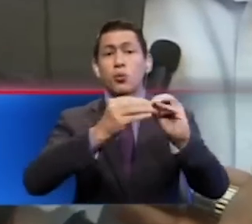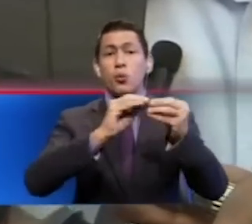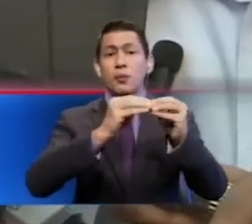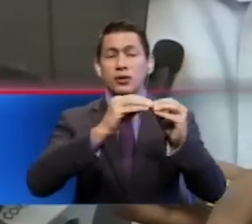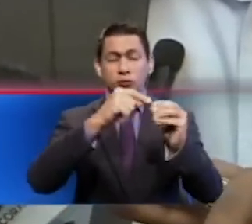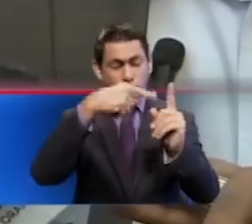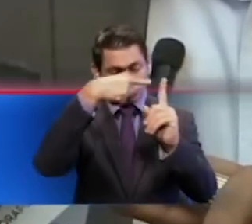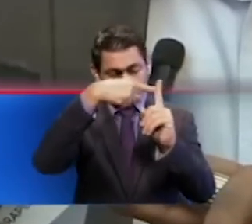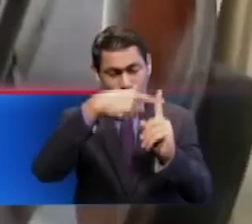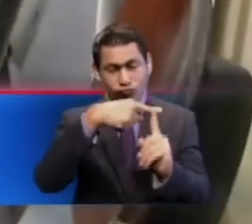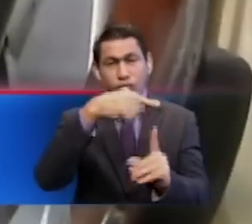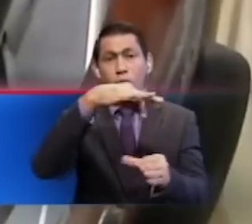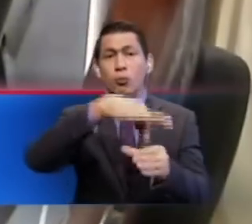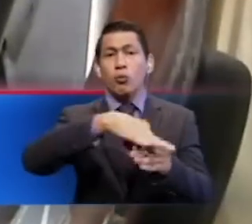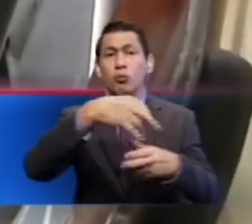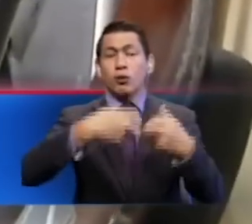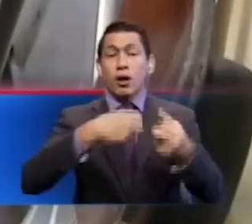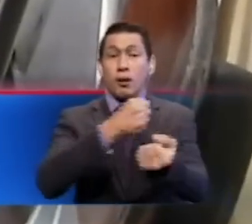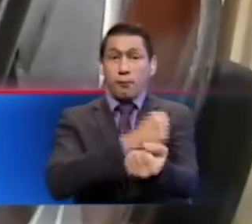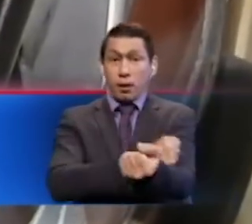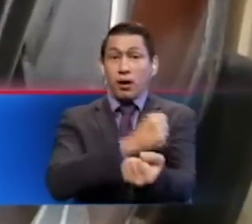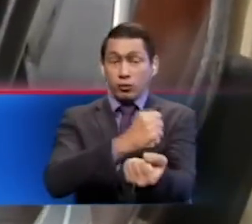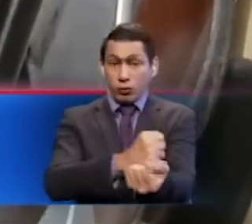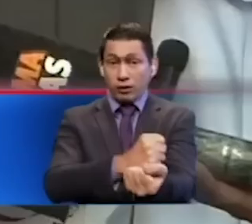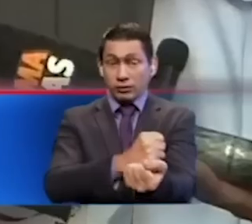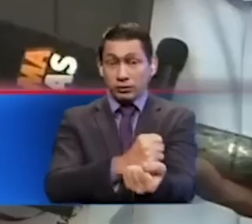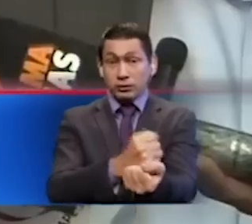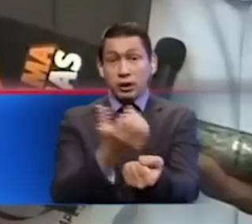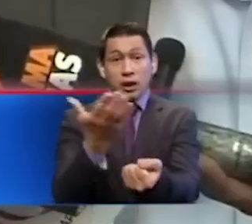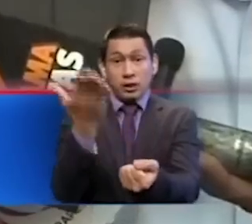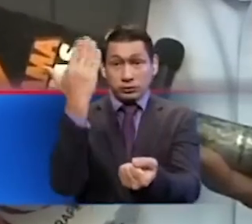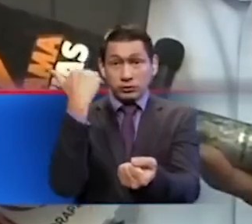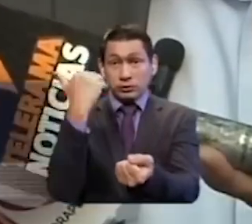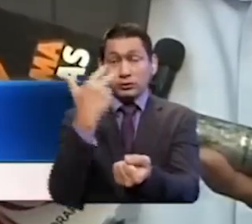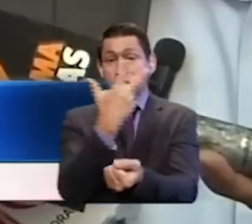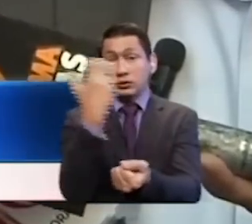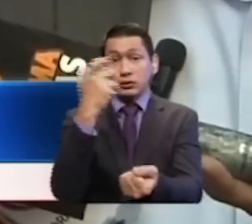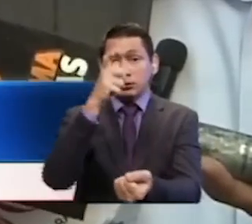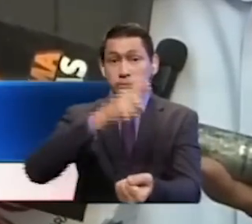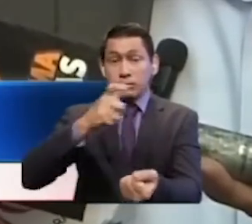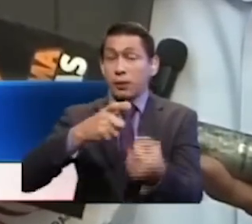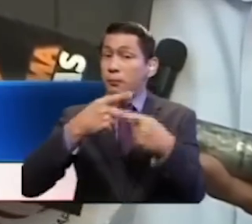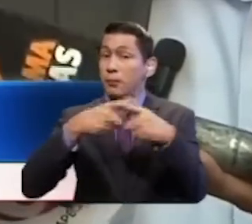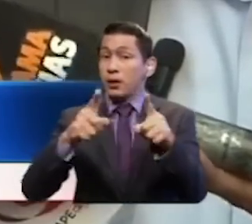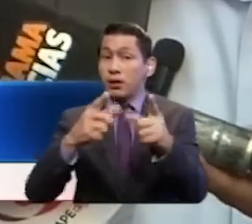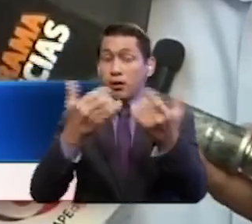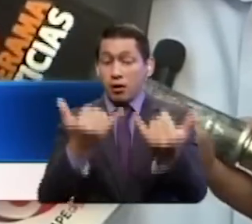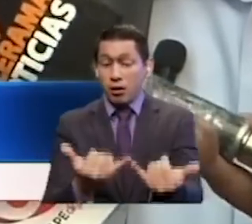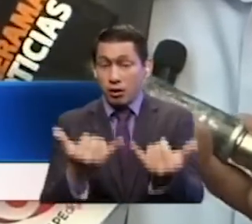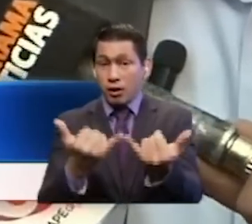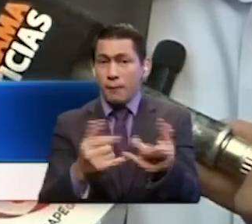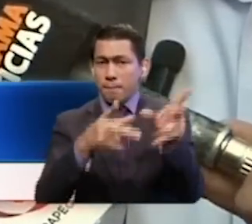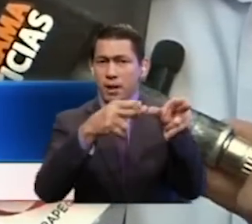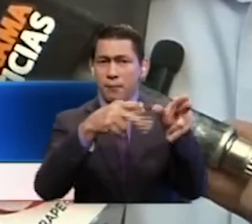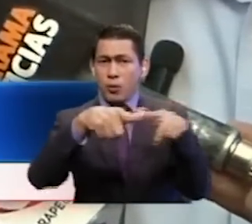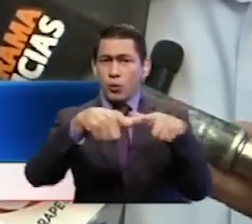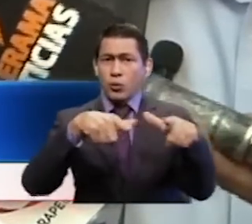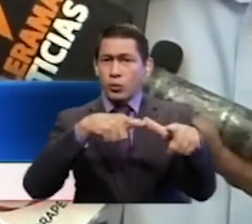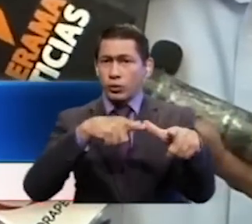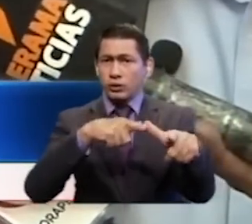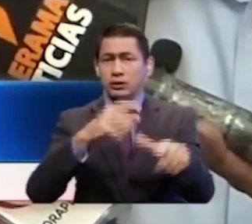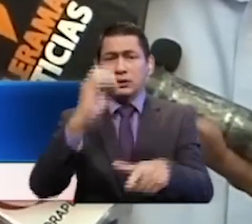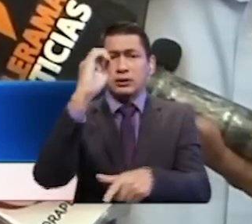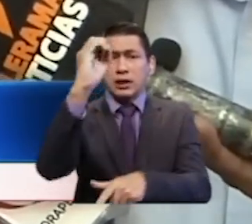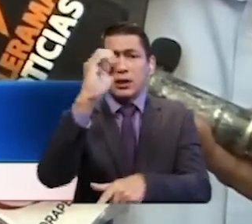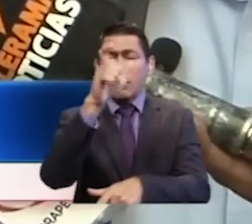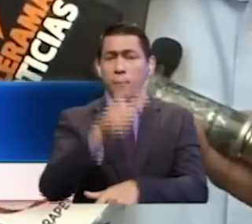Pascual, que es el caso más crítico, en un momento aparentemente votaron 300 personas, para otra dignidad votaron